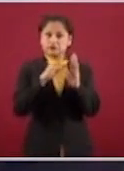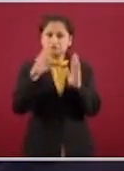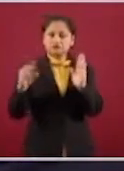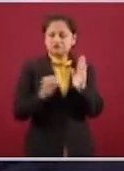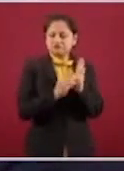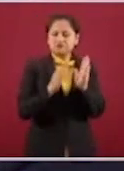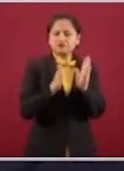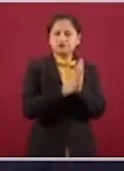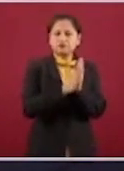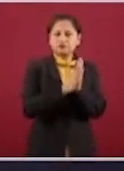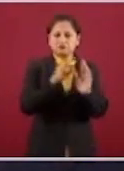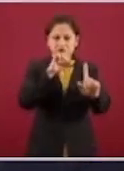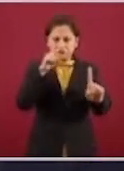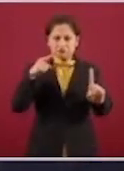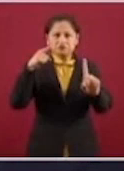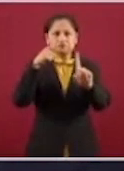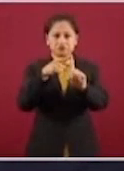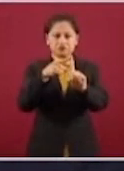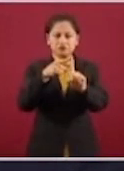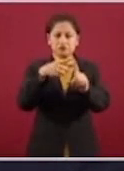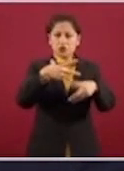mayores contagios.